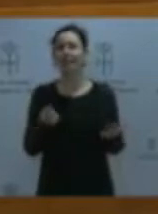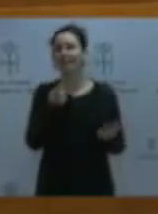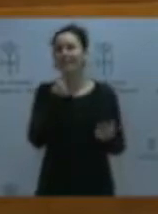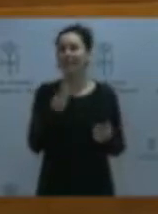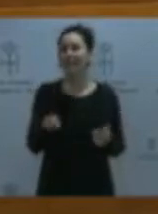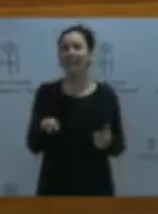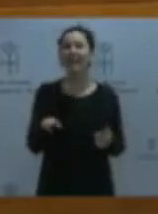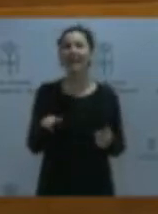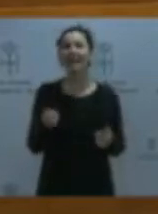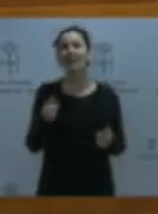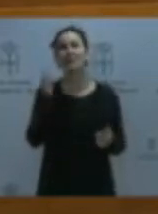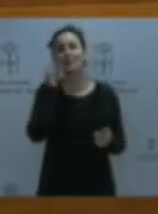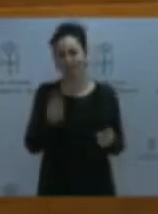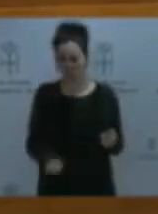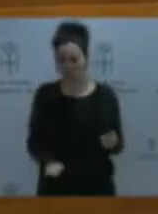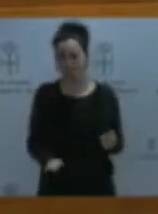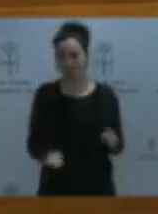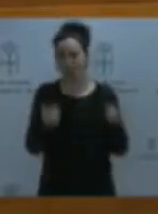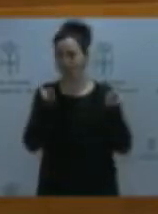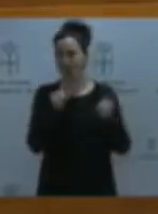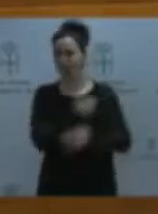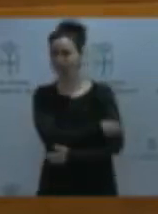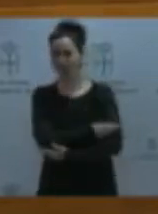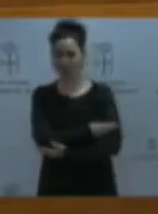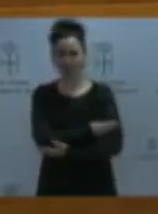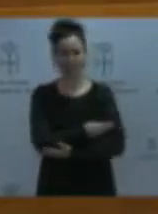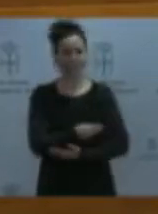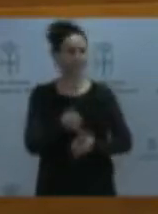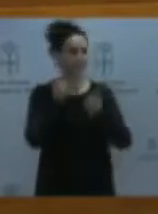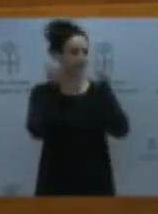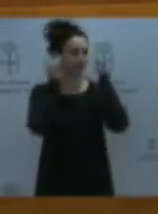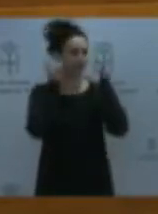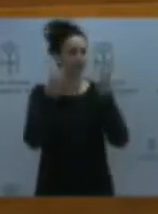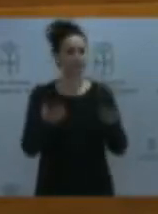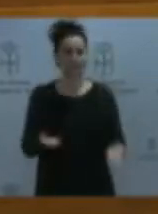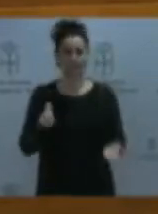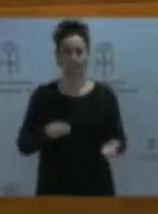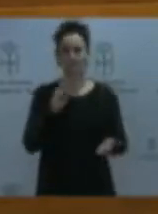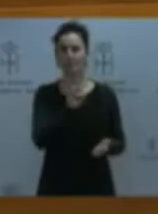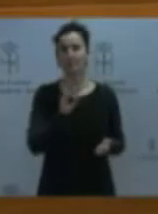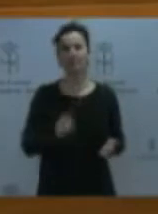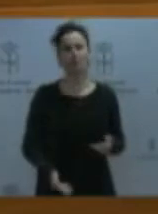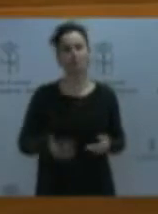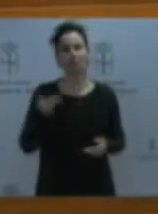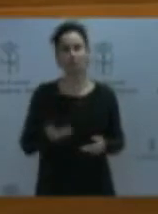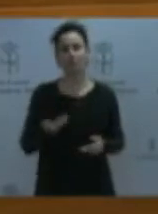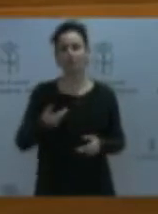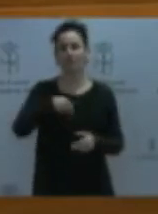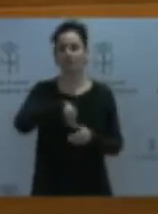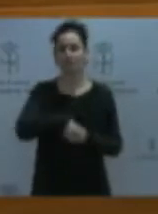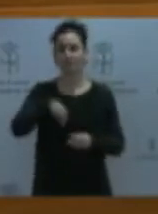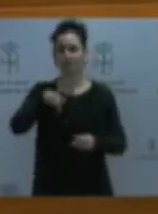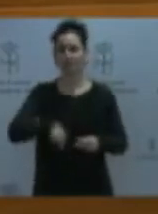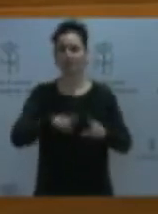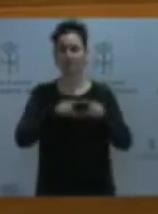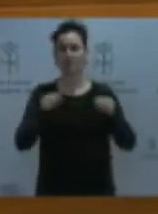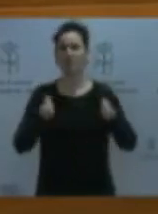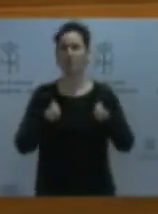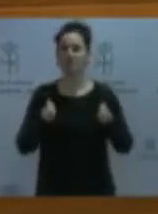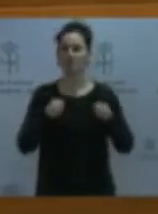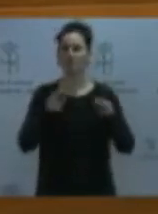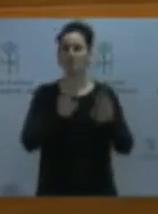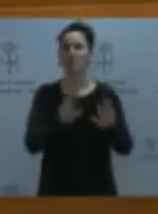Miren, estas personas representan un porcentaje muy importante de nuestra población, pero es que todavía hay más. Con problemas